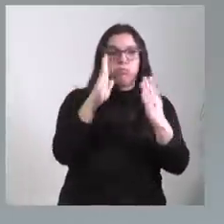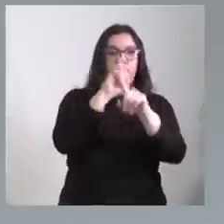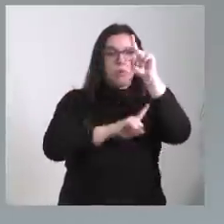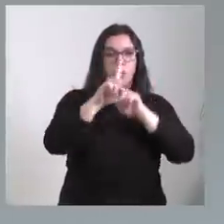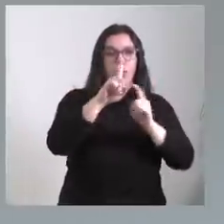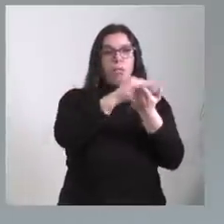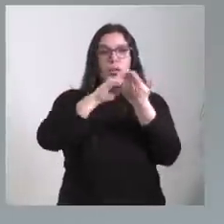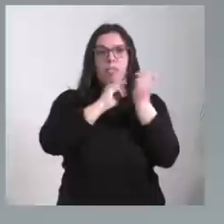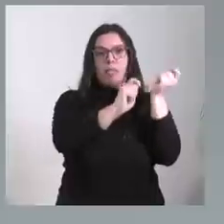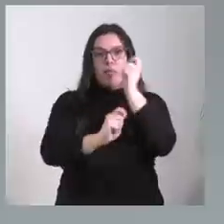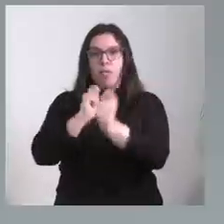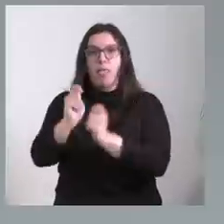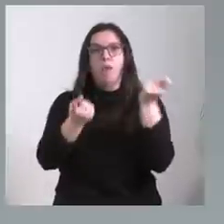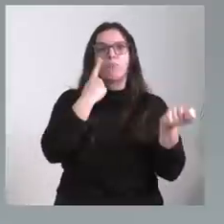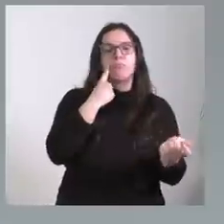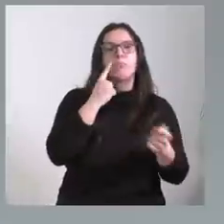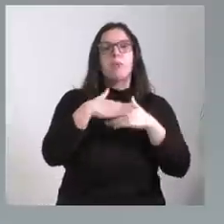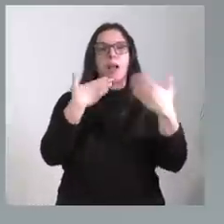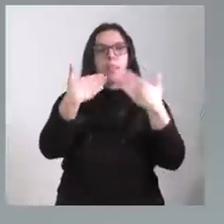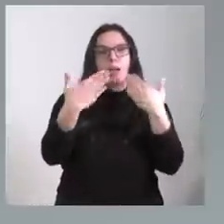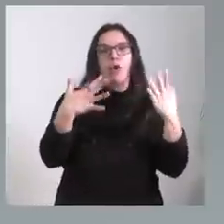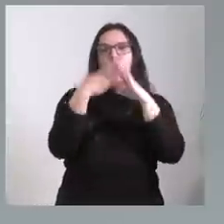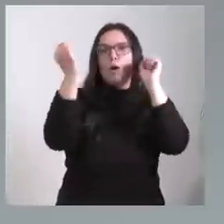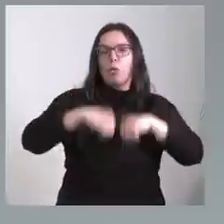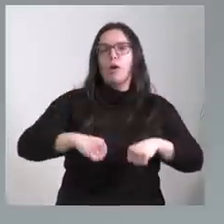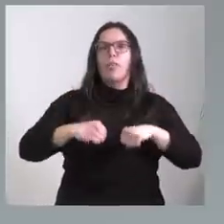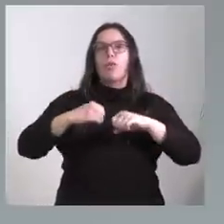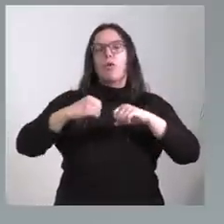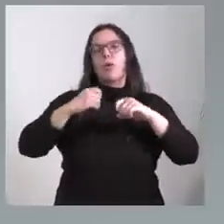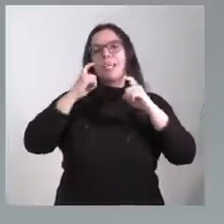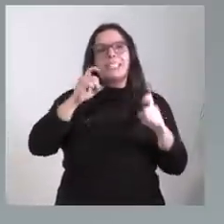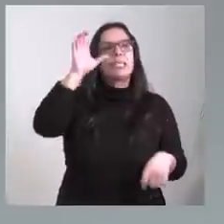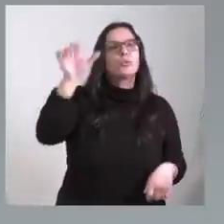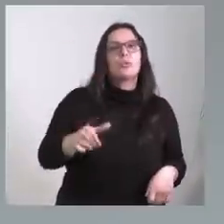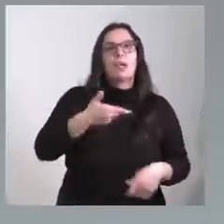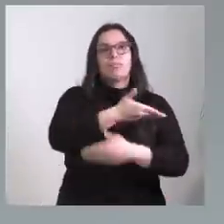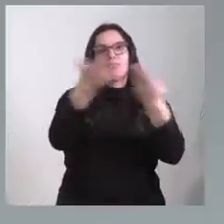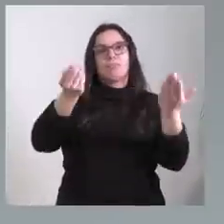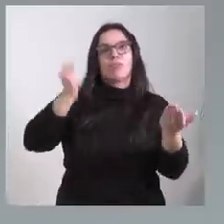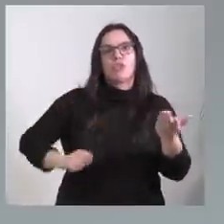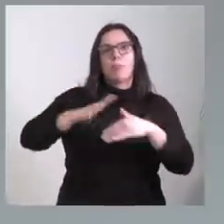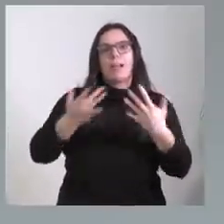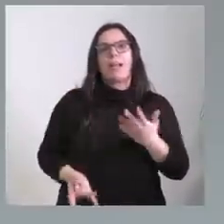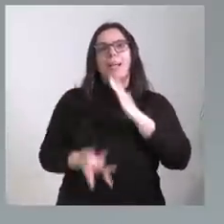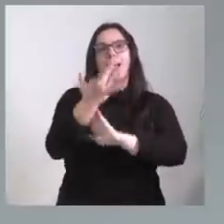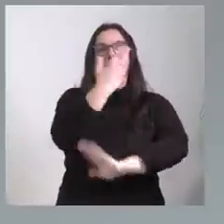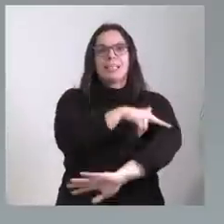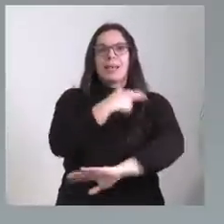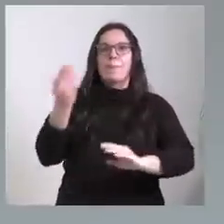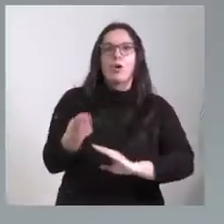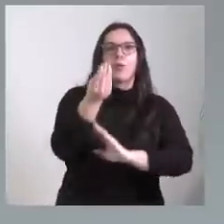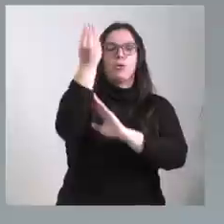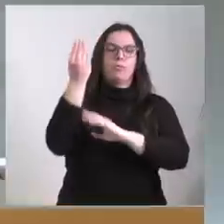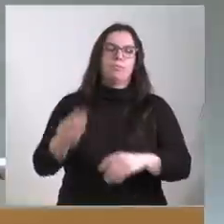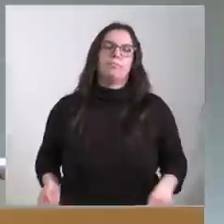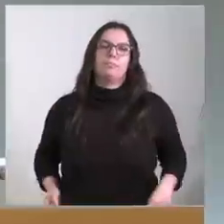y estar siempre atentos al diálogo al acuerdo al consenso y a la escuchas profesionales para hacer una sanidad de castidad Cada día mejor y más